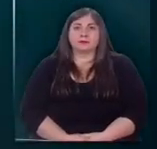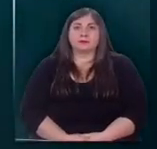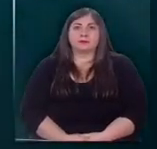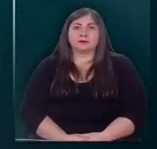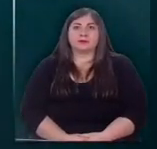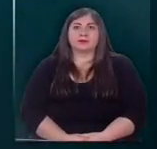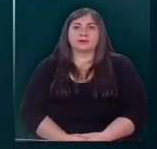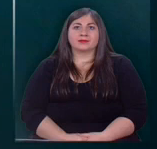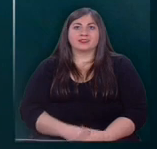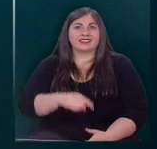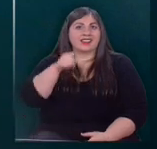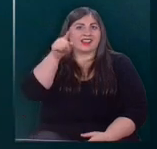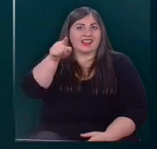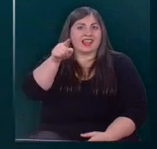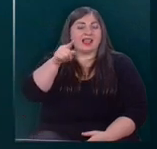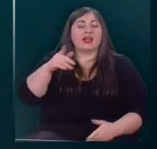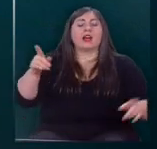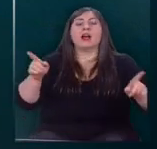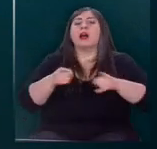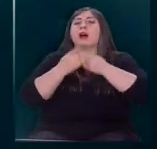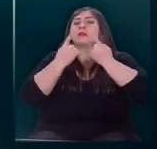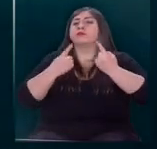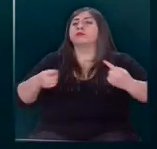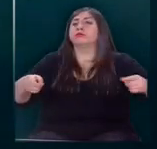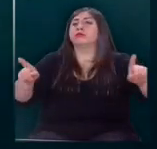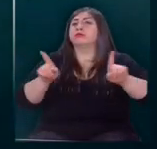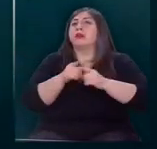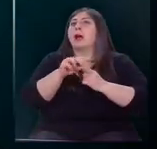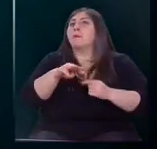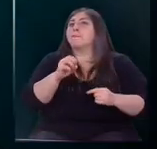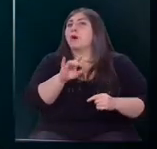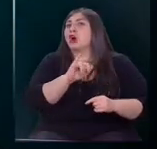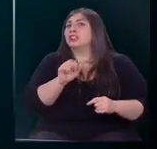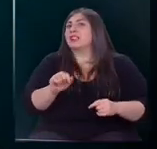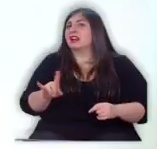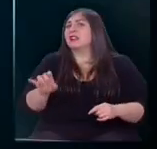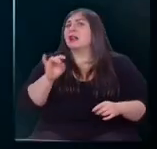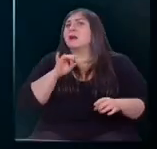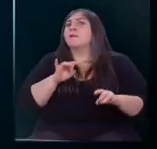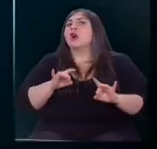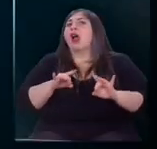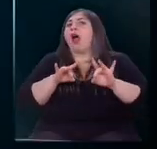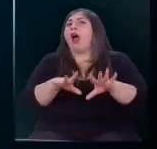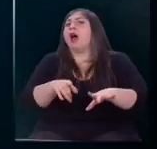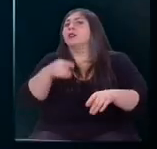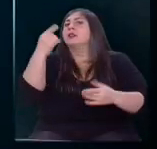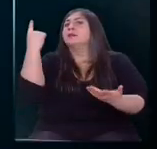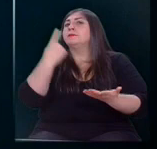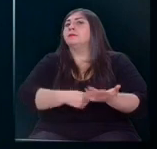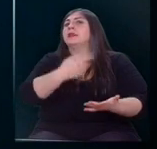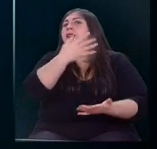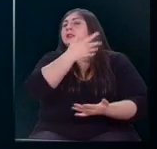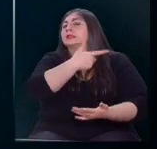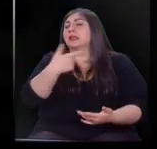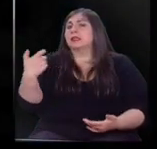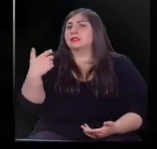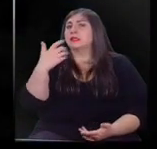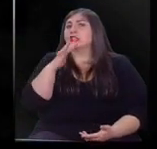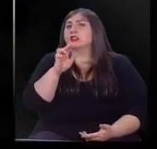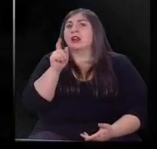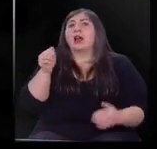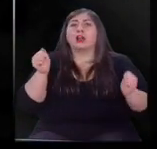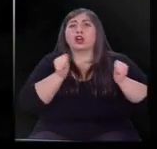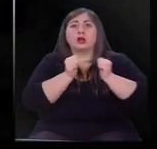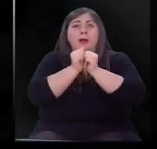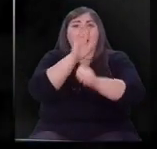El Requiem en D menor de Mozart, creada por el reconocido compositor austriaco en 1791, acompaña el tráiler de la serie